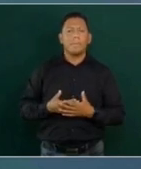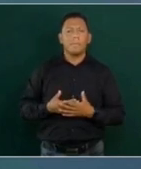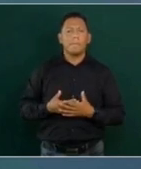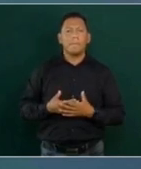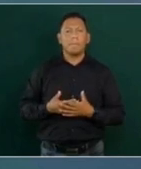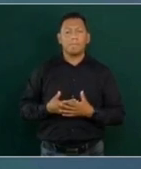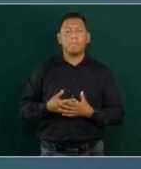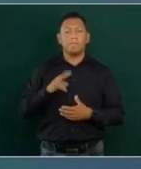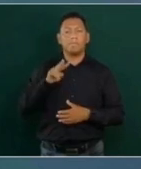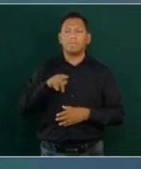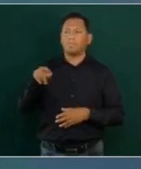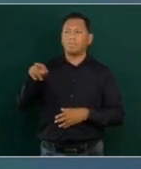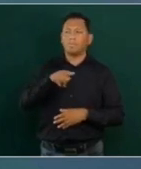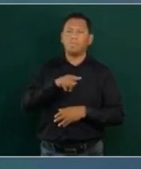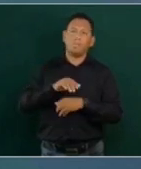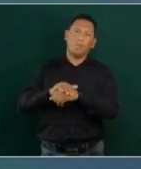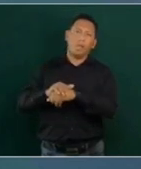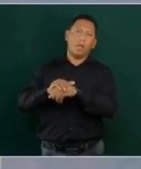Son amigos,